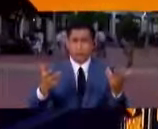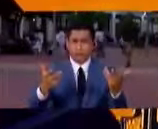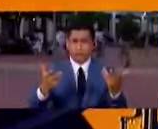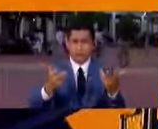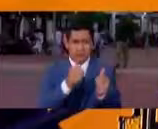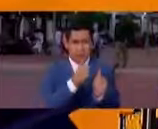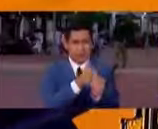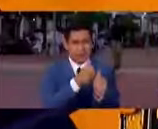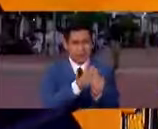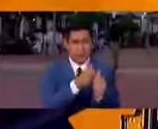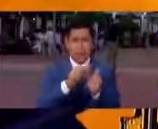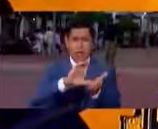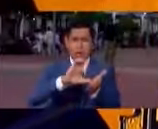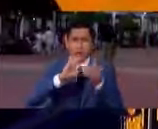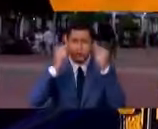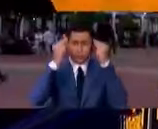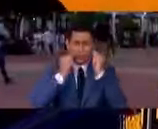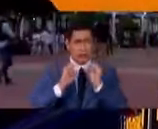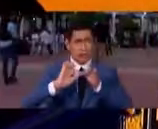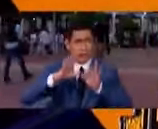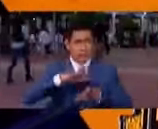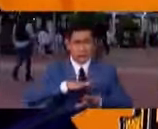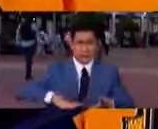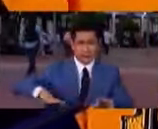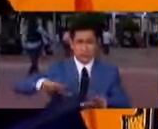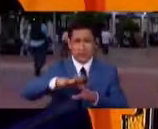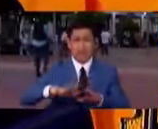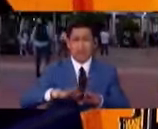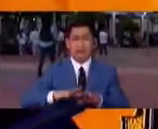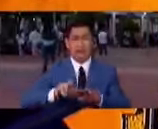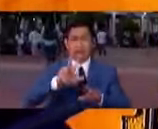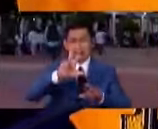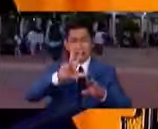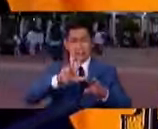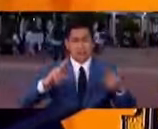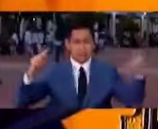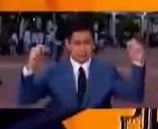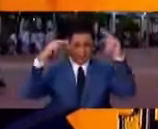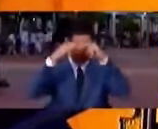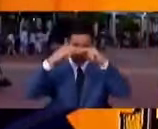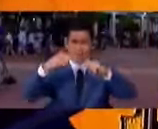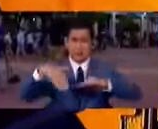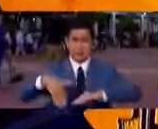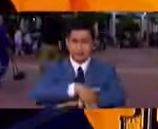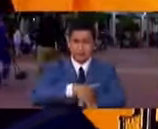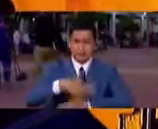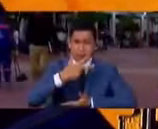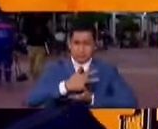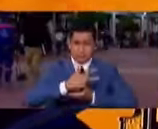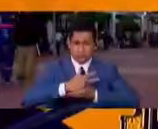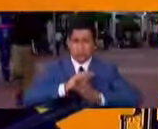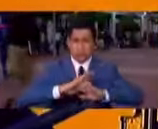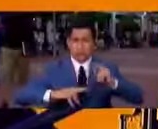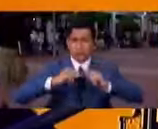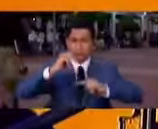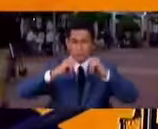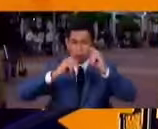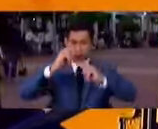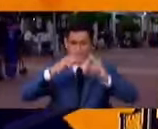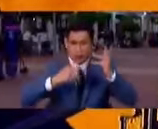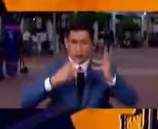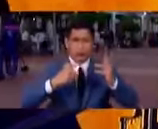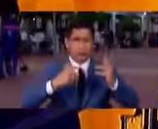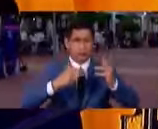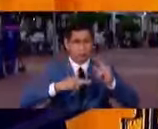Colegio Simón Bolívar. Construcción de 3 pasos peatonales elevados en la Narcisa de Jesús. Obras